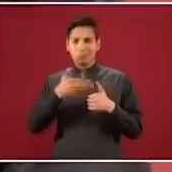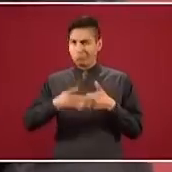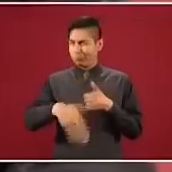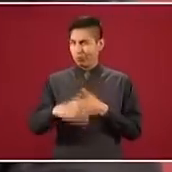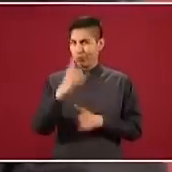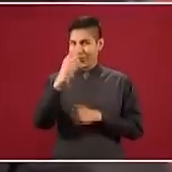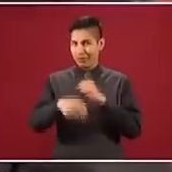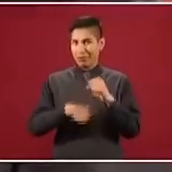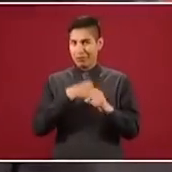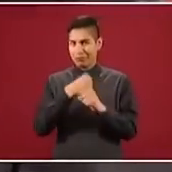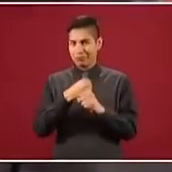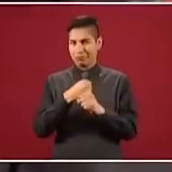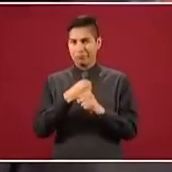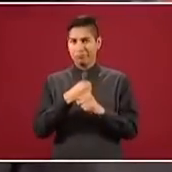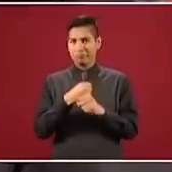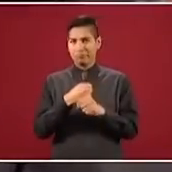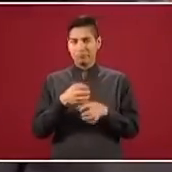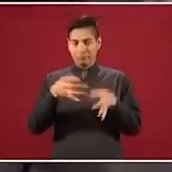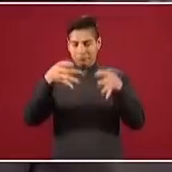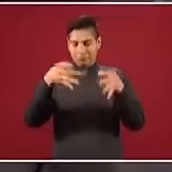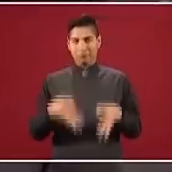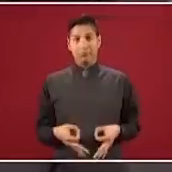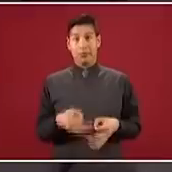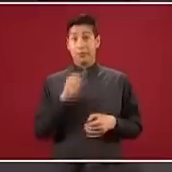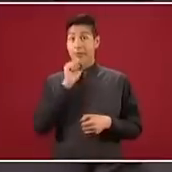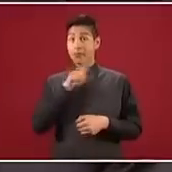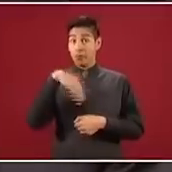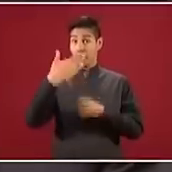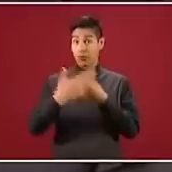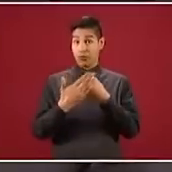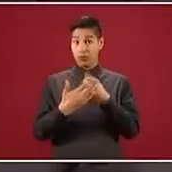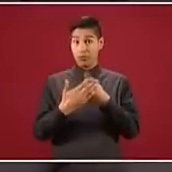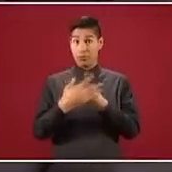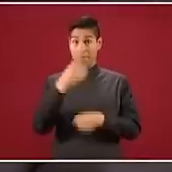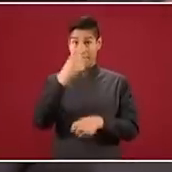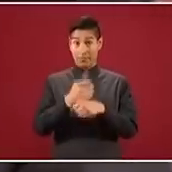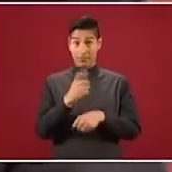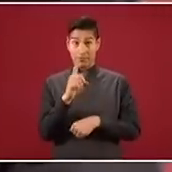año, en que podamos el día 1 de diciembre